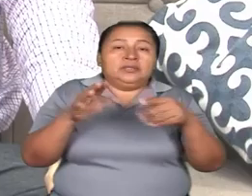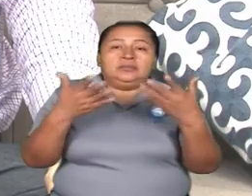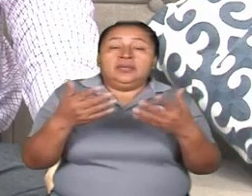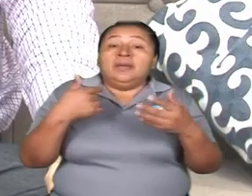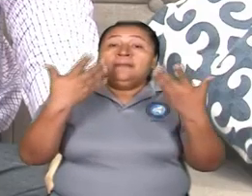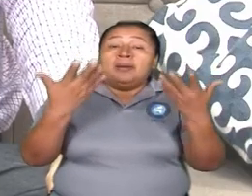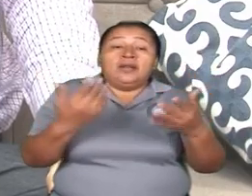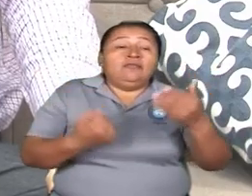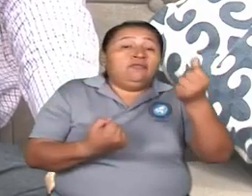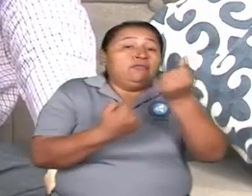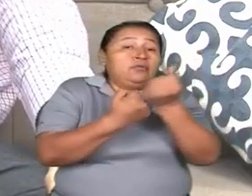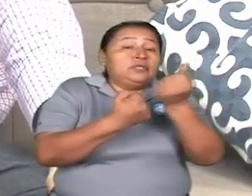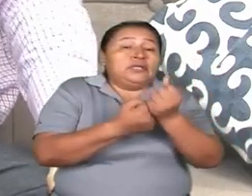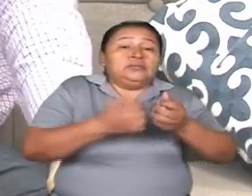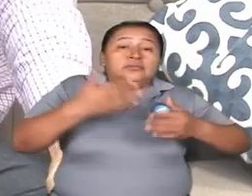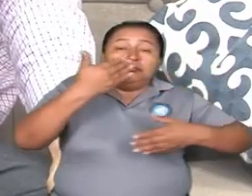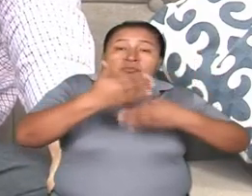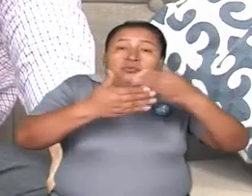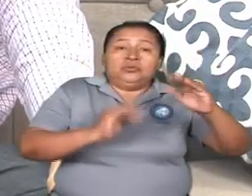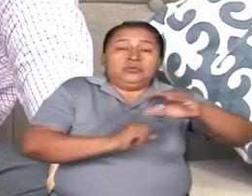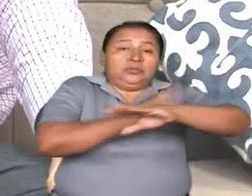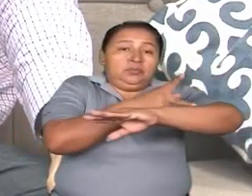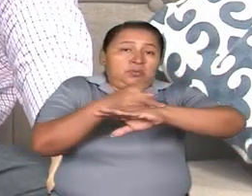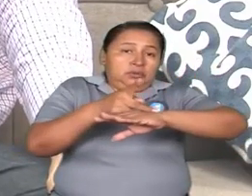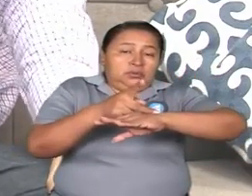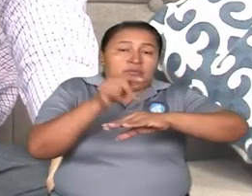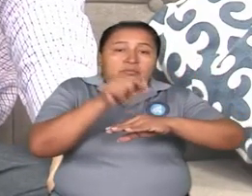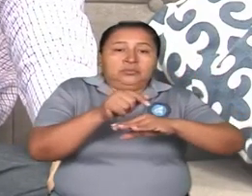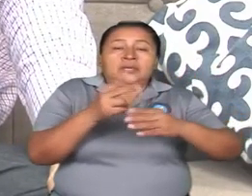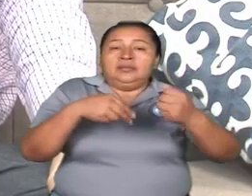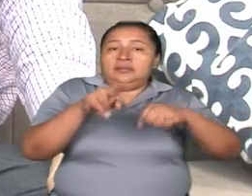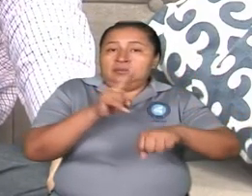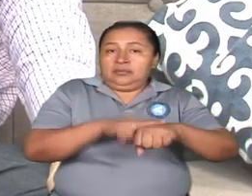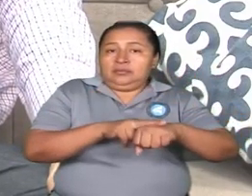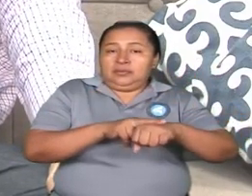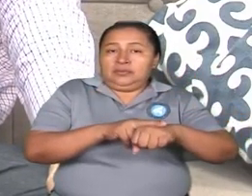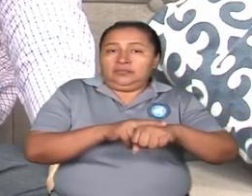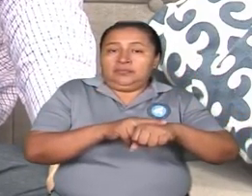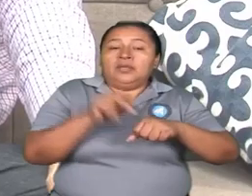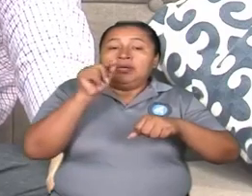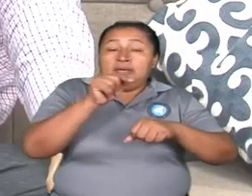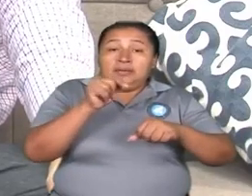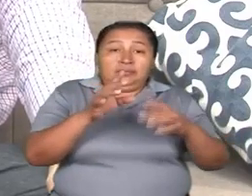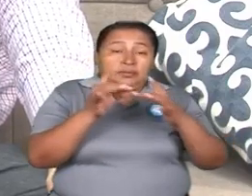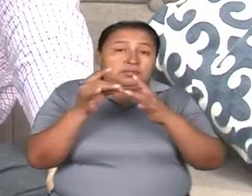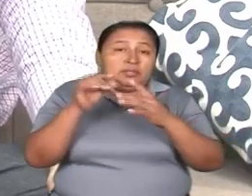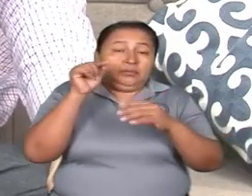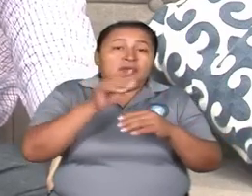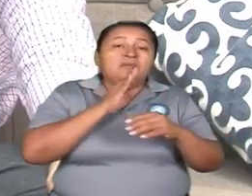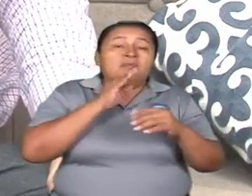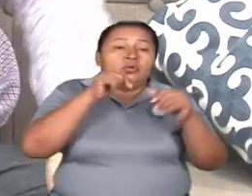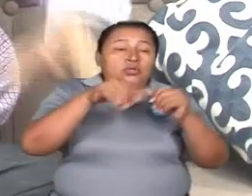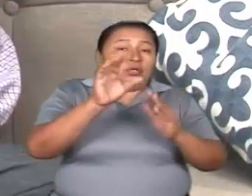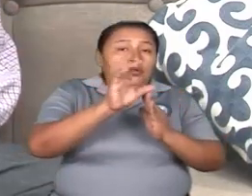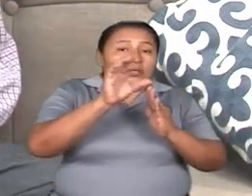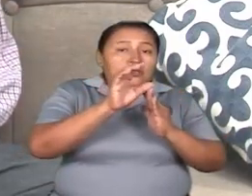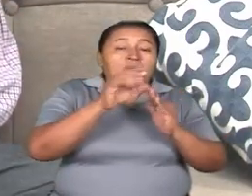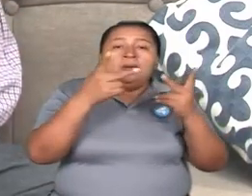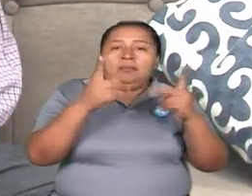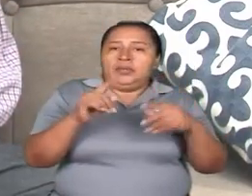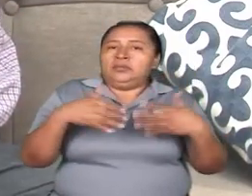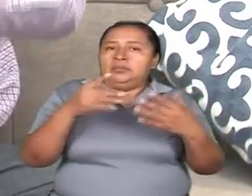para fortalecer la infraestructura portuaria nacional. Y en este caso estamos hablando hoy de Corinto, pero